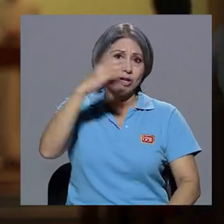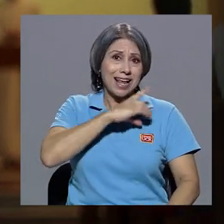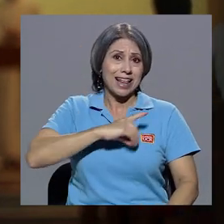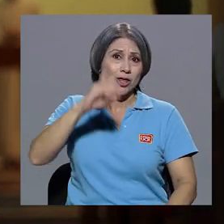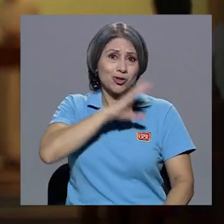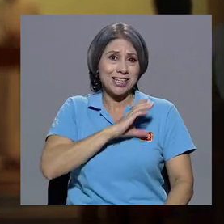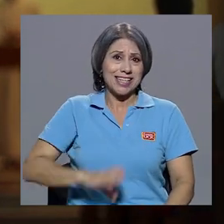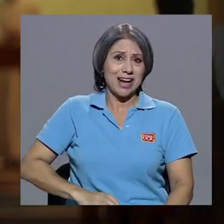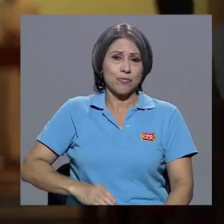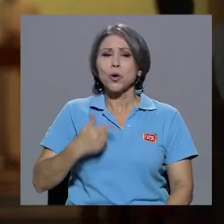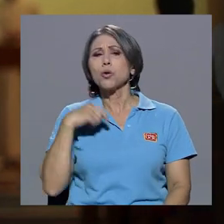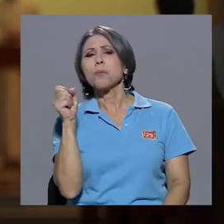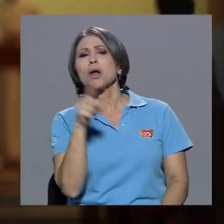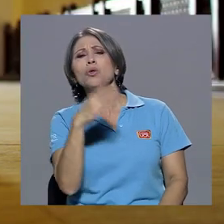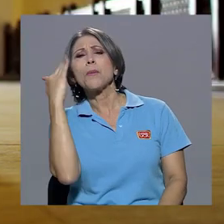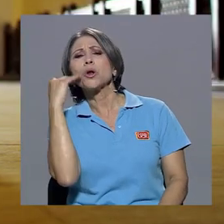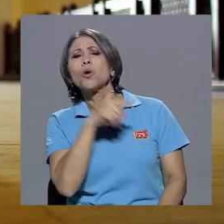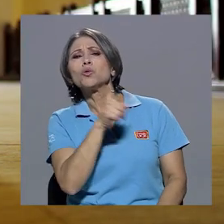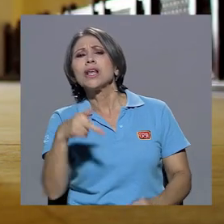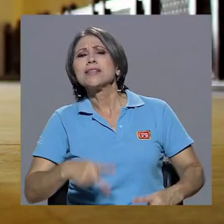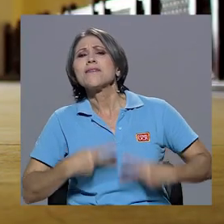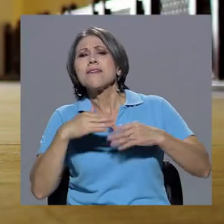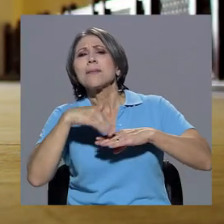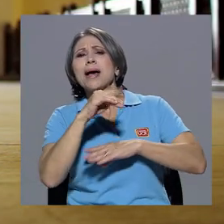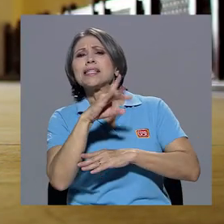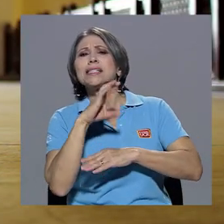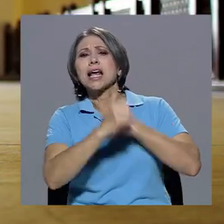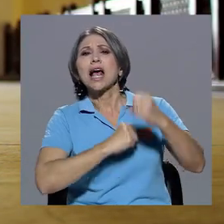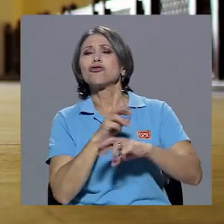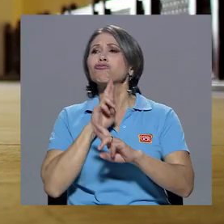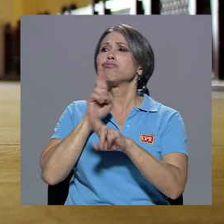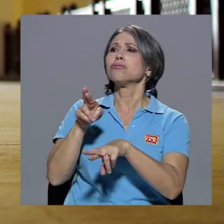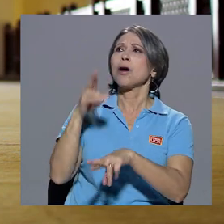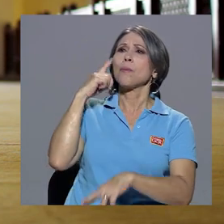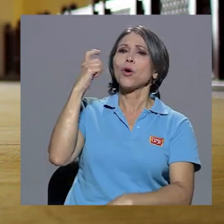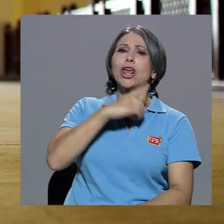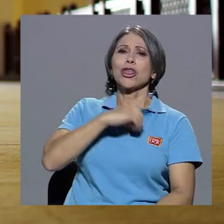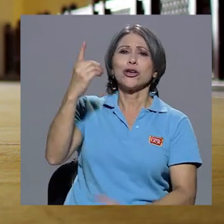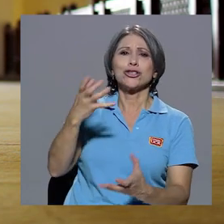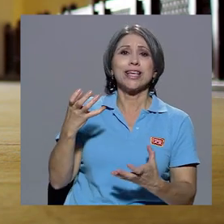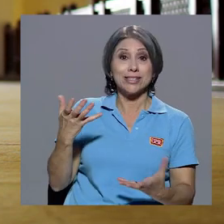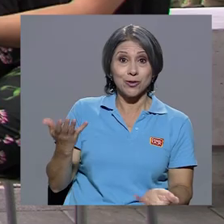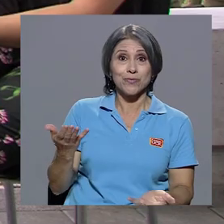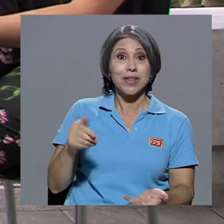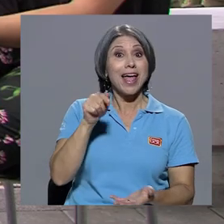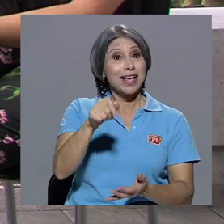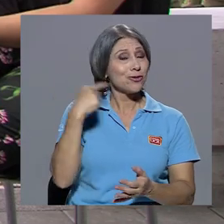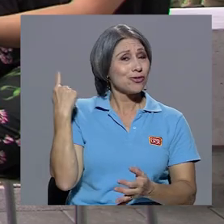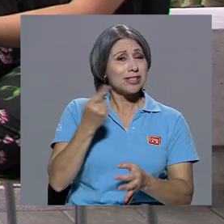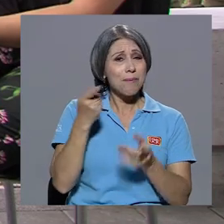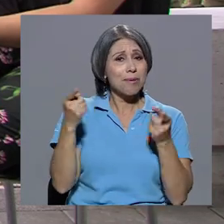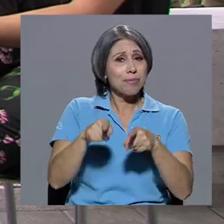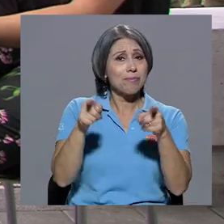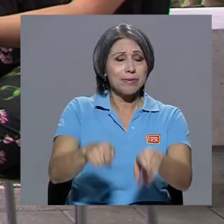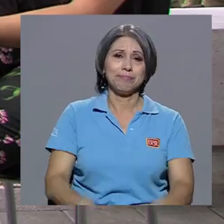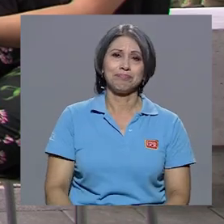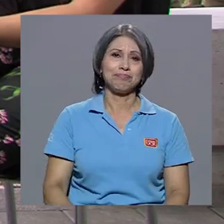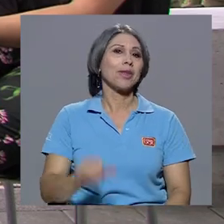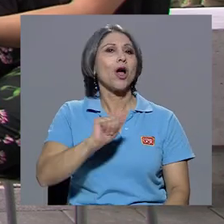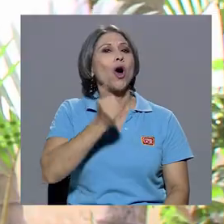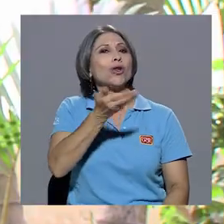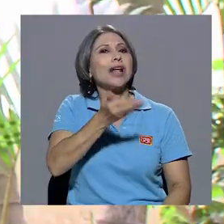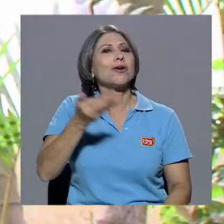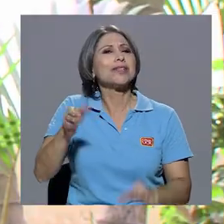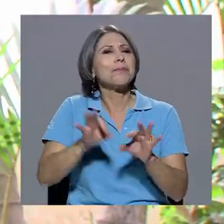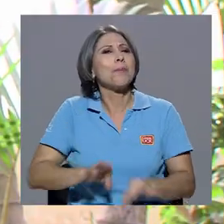el Dios cristiano, y cuando uno le pregunta por qué vivieron más de 100 años, todos te responden lo mismo, es porque Dios quiso. Eso es bien, bien patente. Y otra